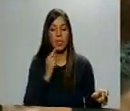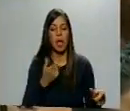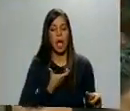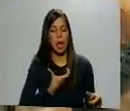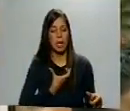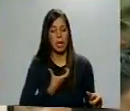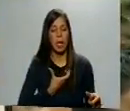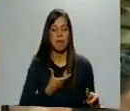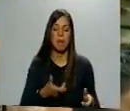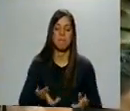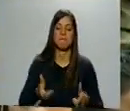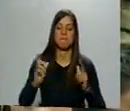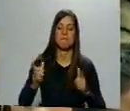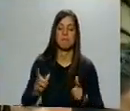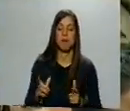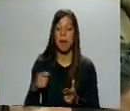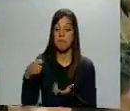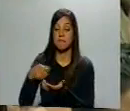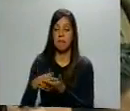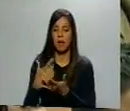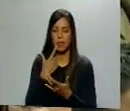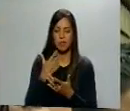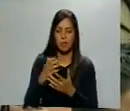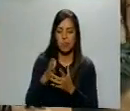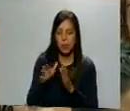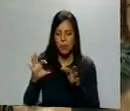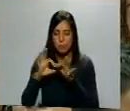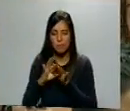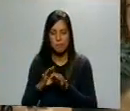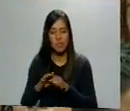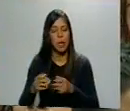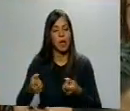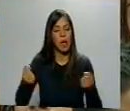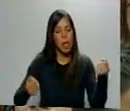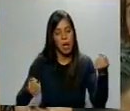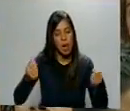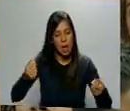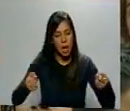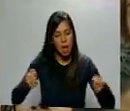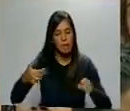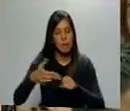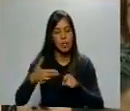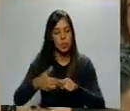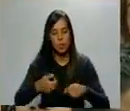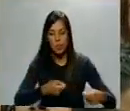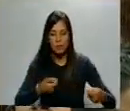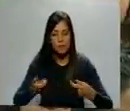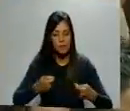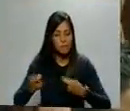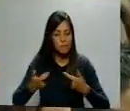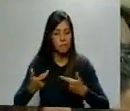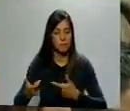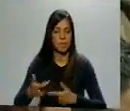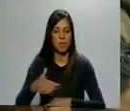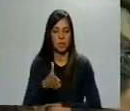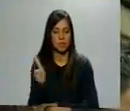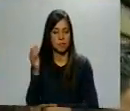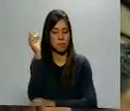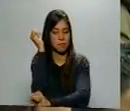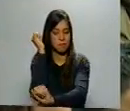impulsaba las mafias del contrabando del combustible. Pero también es importante